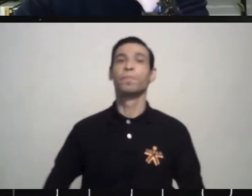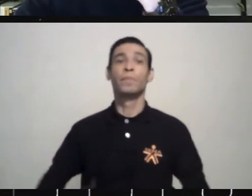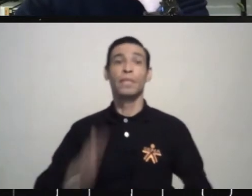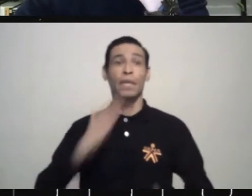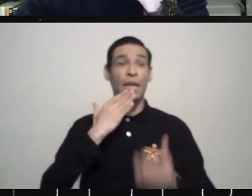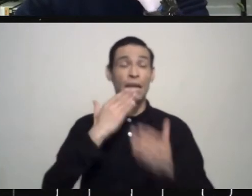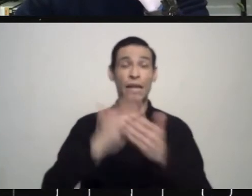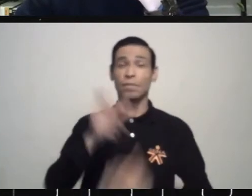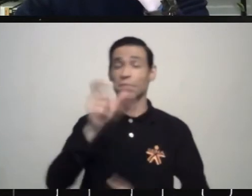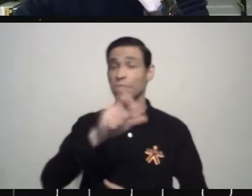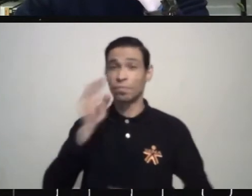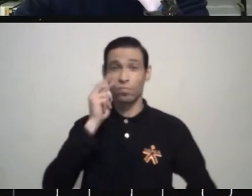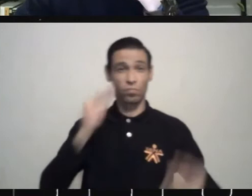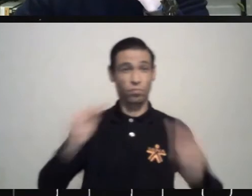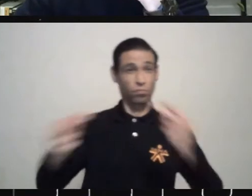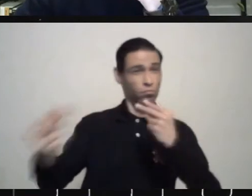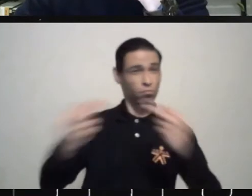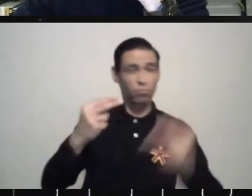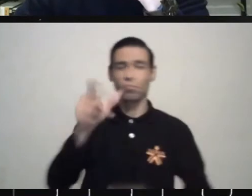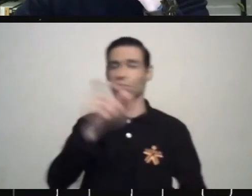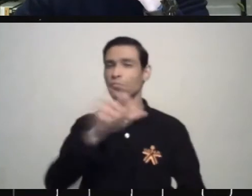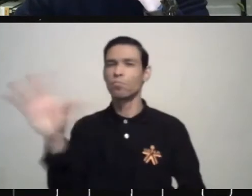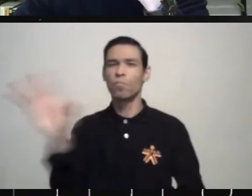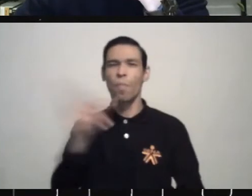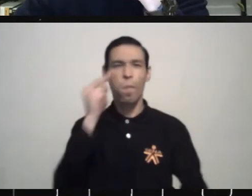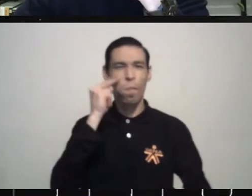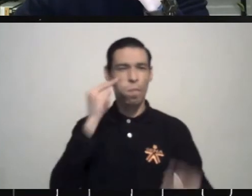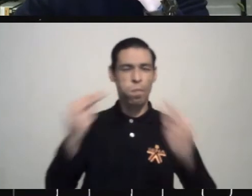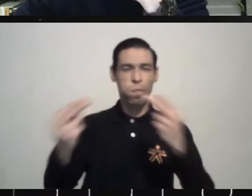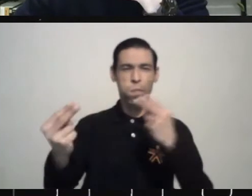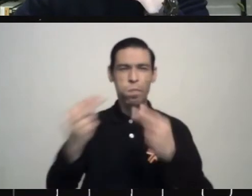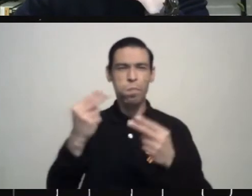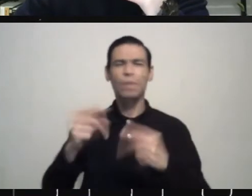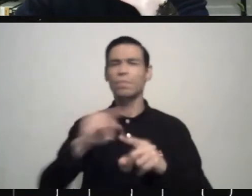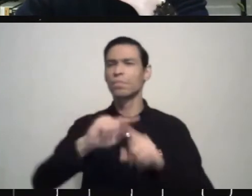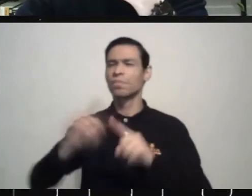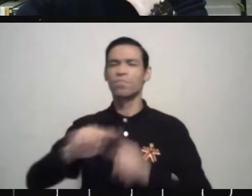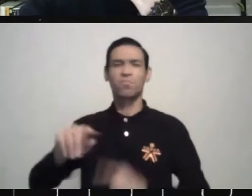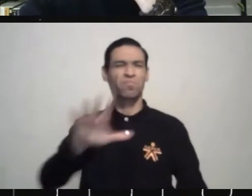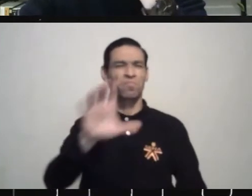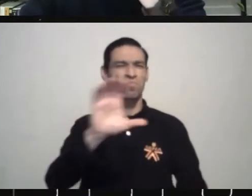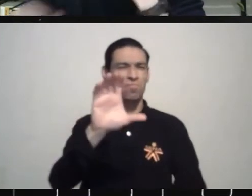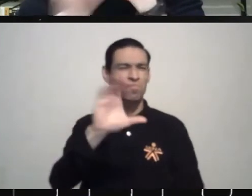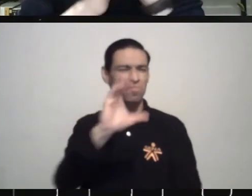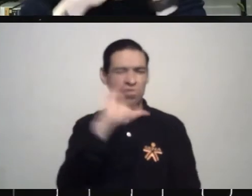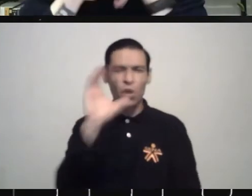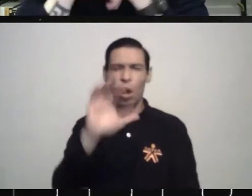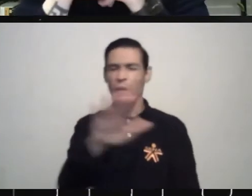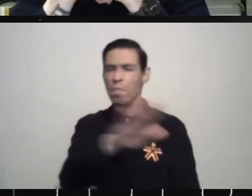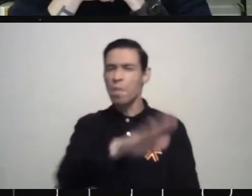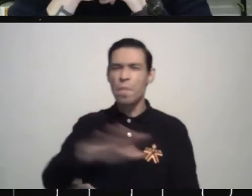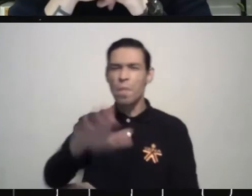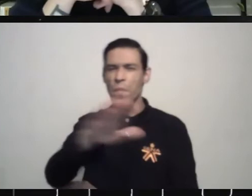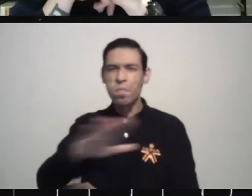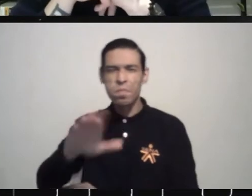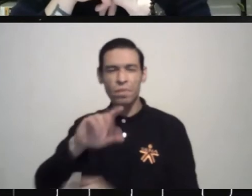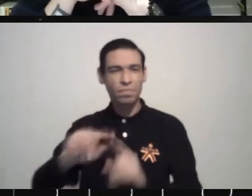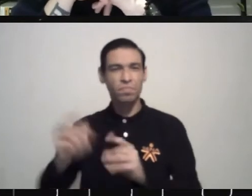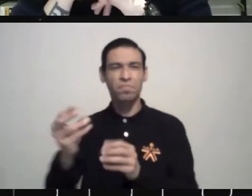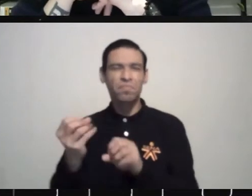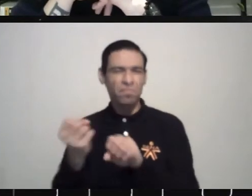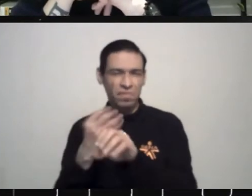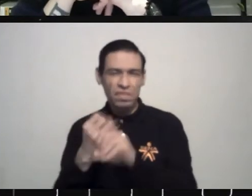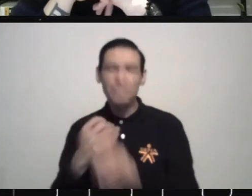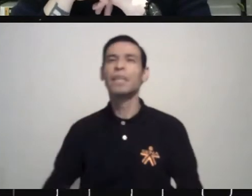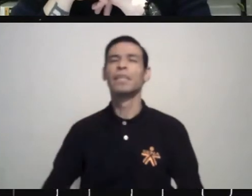nuestros invitados, a todo el público que estuvo conectado hoy desde muchas regiones del país, según vimos en el chat y en las preguntas que nos hicieron.